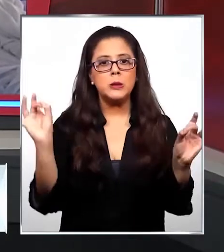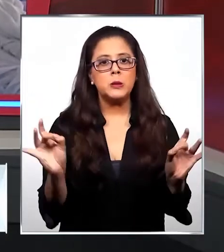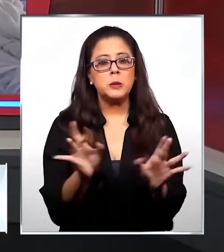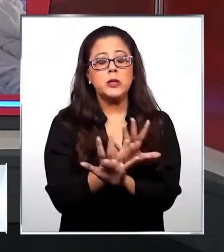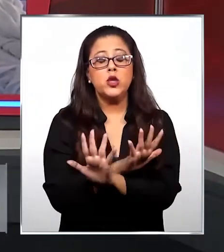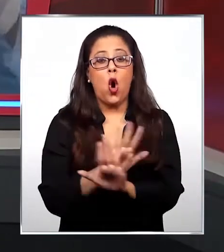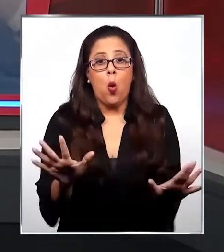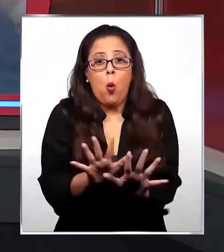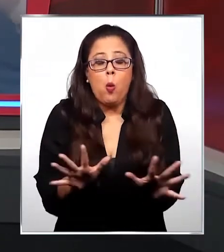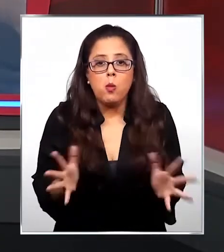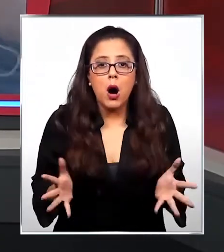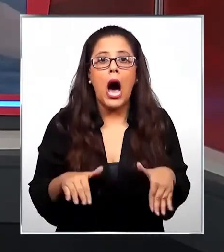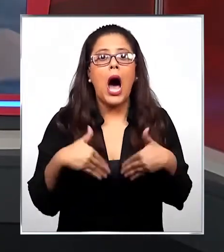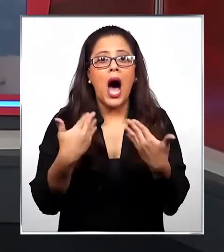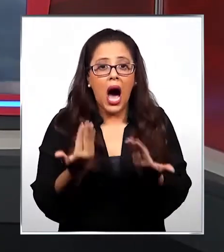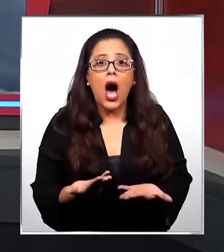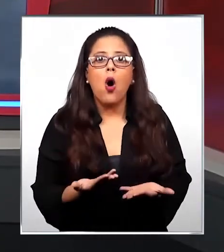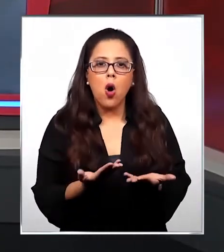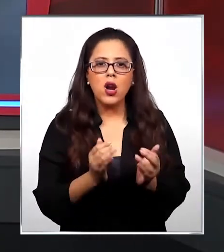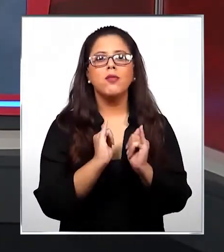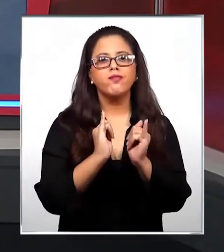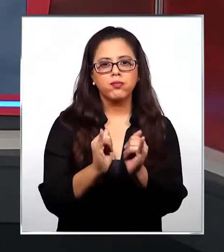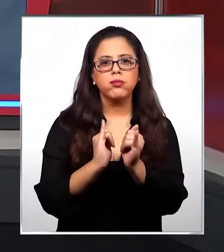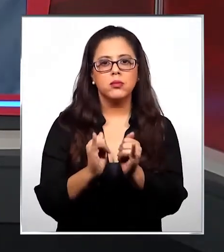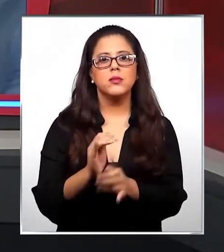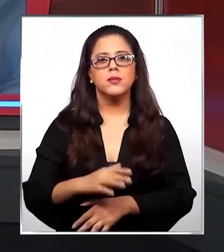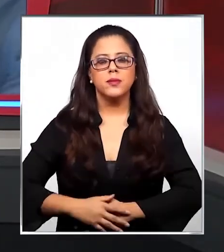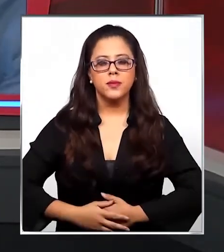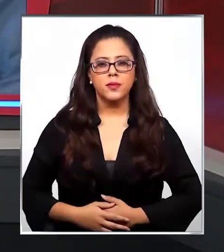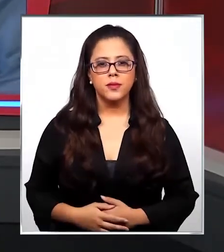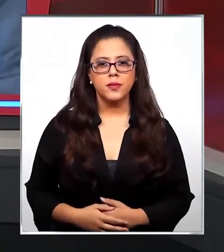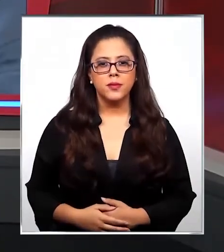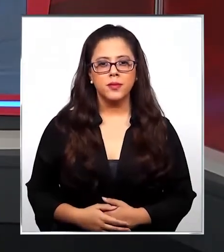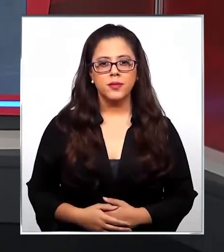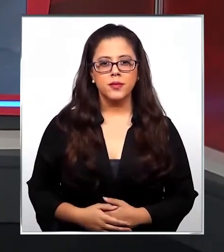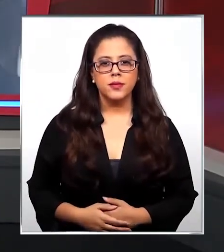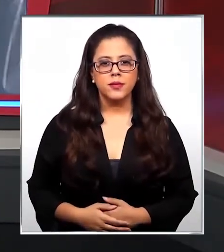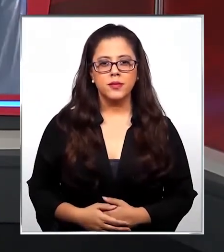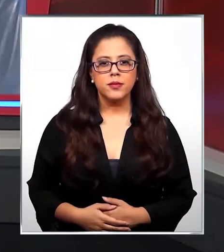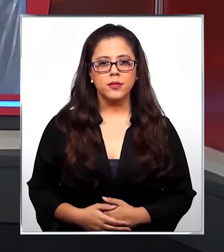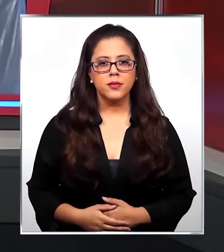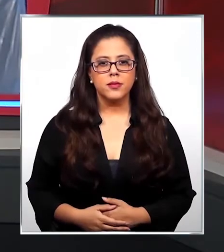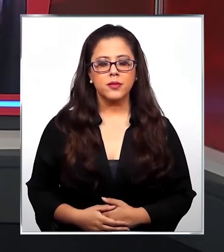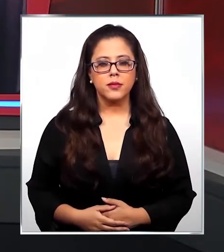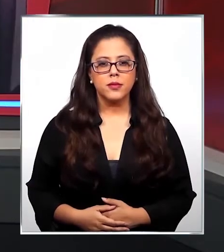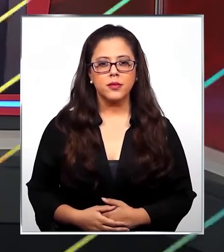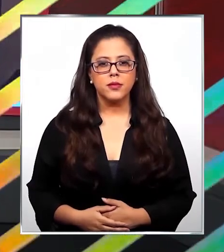del colapso. El siguiente es el informe que preparamos junto a Francisco Arriagada.